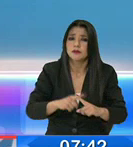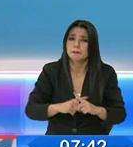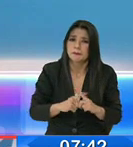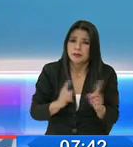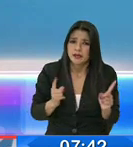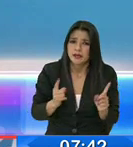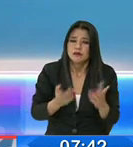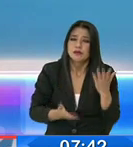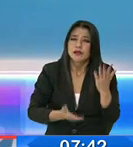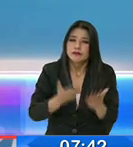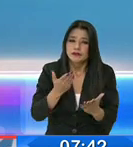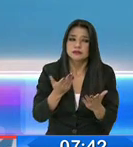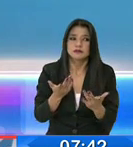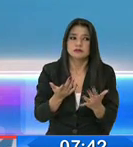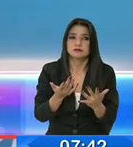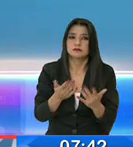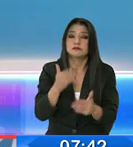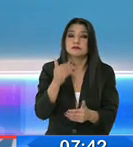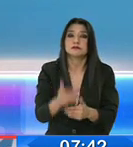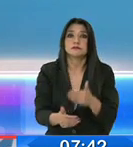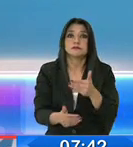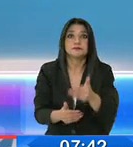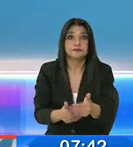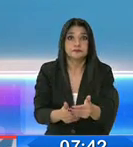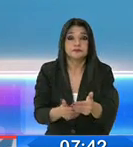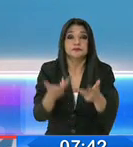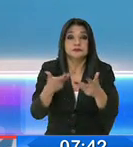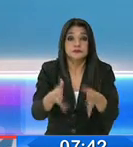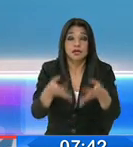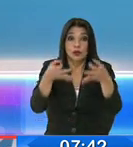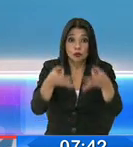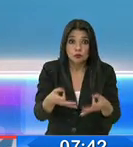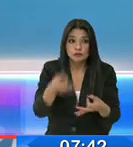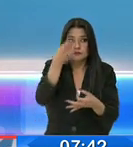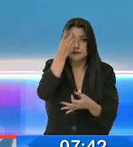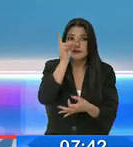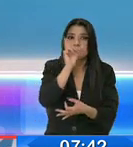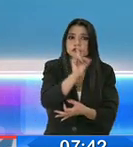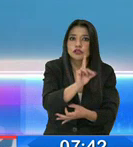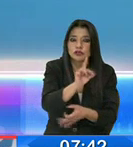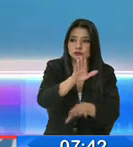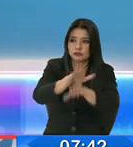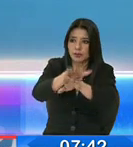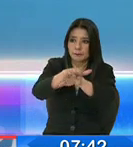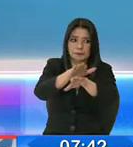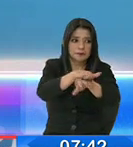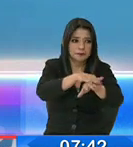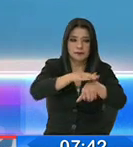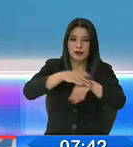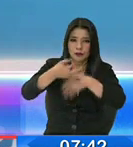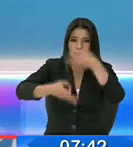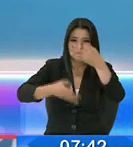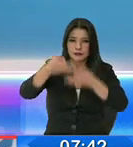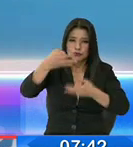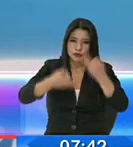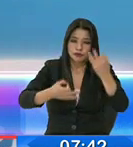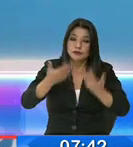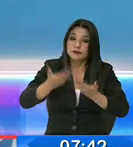habrían el riesgo de que más adelante ya cuando se dicte ese auto de llamamiento a juicio